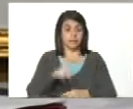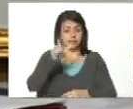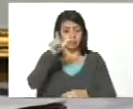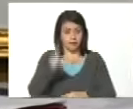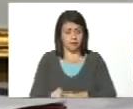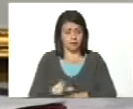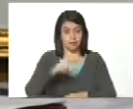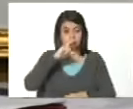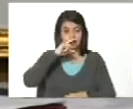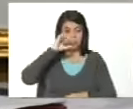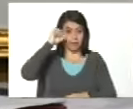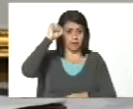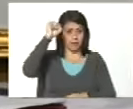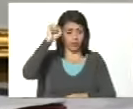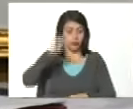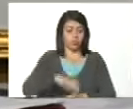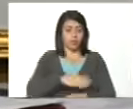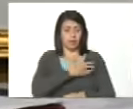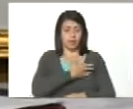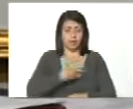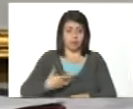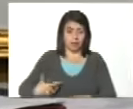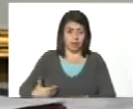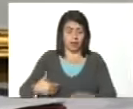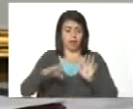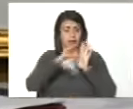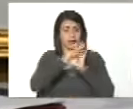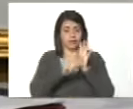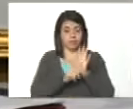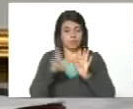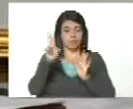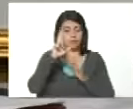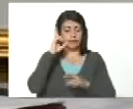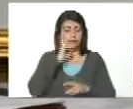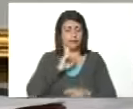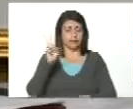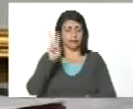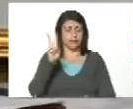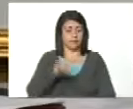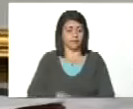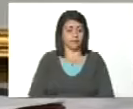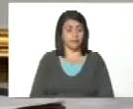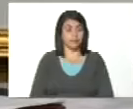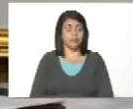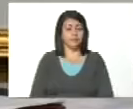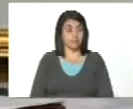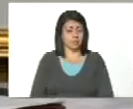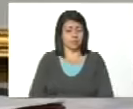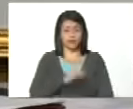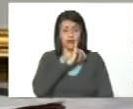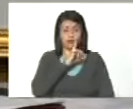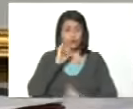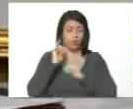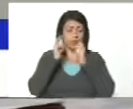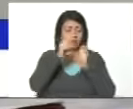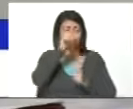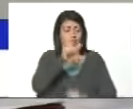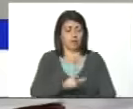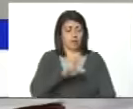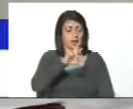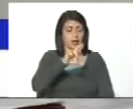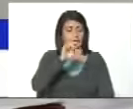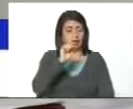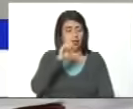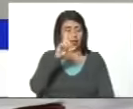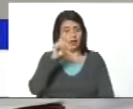ciudadano Nicolás Maduro Moros, presidente constitucional de la República Bolivariana de Venezuela, para el nombramiento del ciudadano